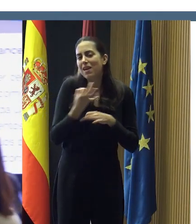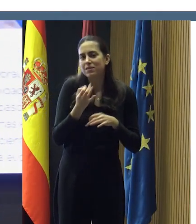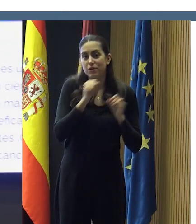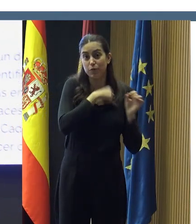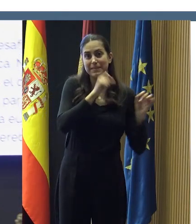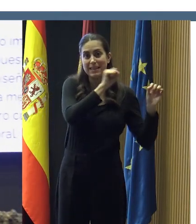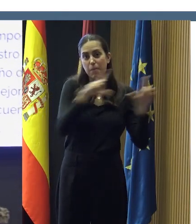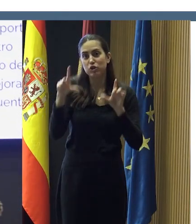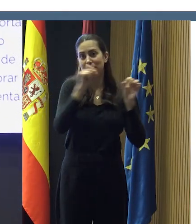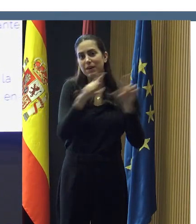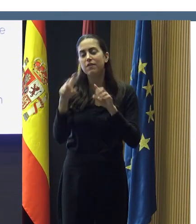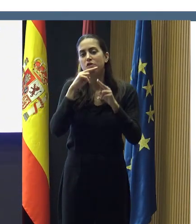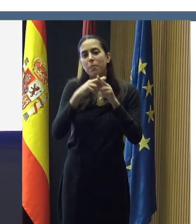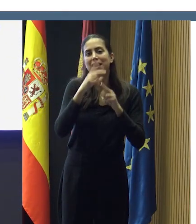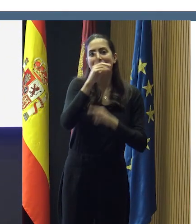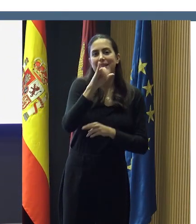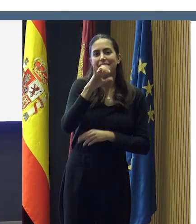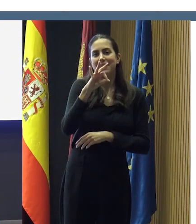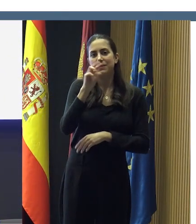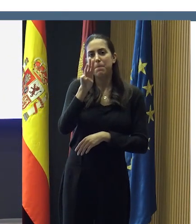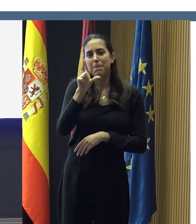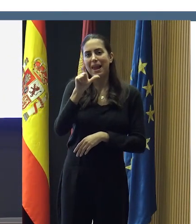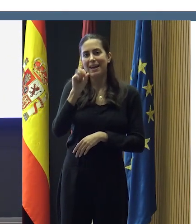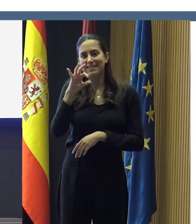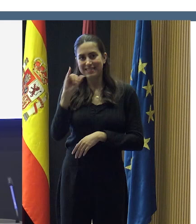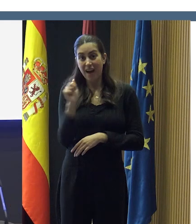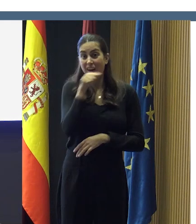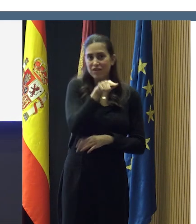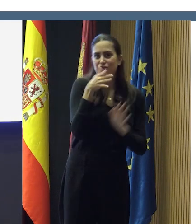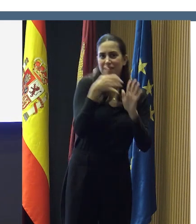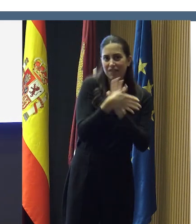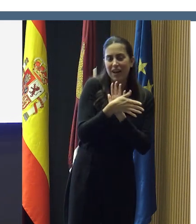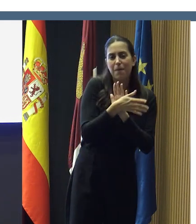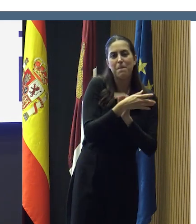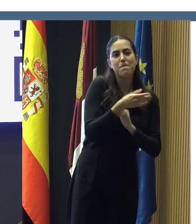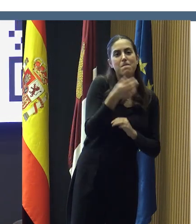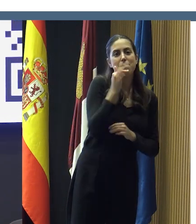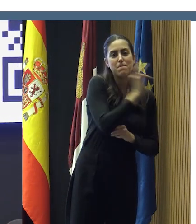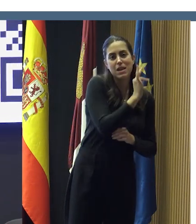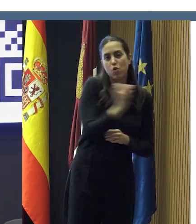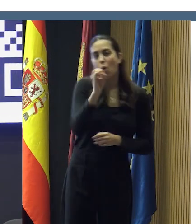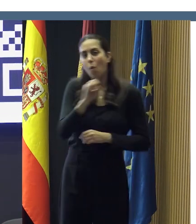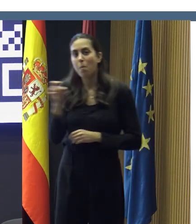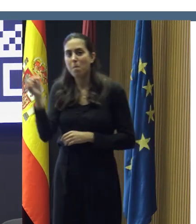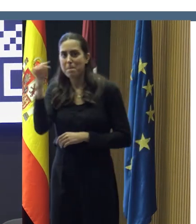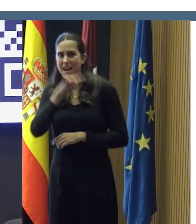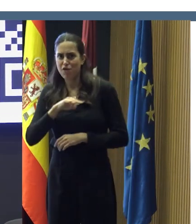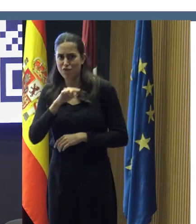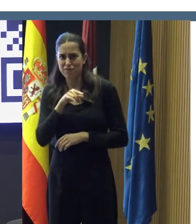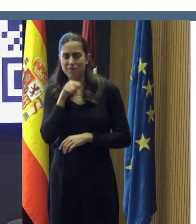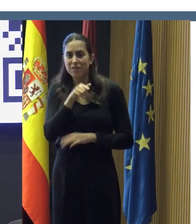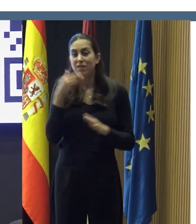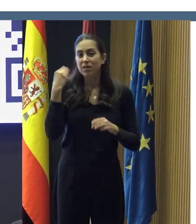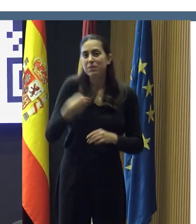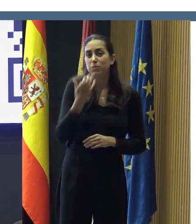hablaba del estado de hiperplasia, displasia. Eso es la diferencia realmente entre un tumor maligno y un tumor benigno. Cuando os he hablado de estas células